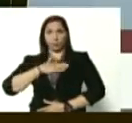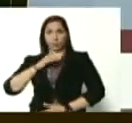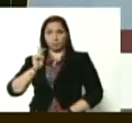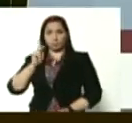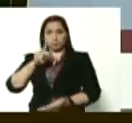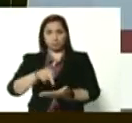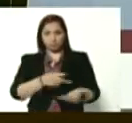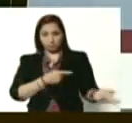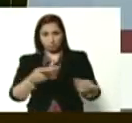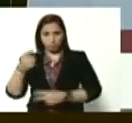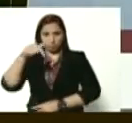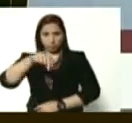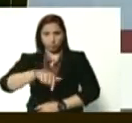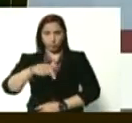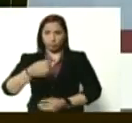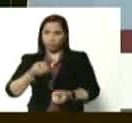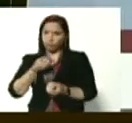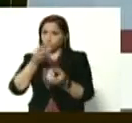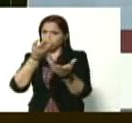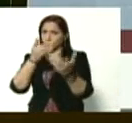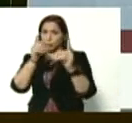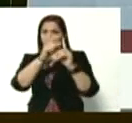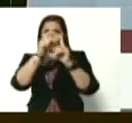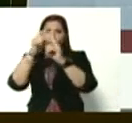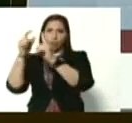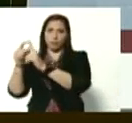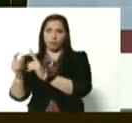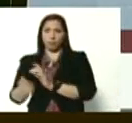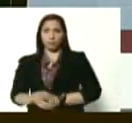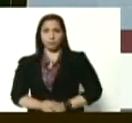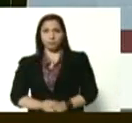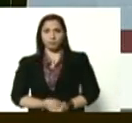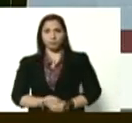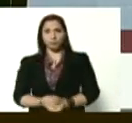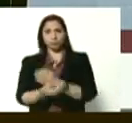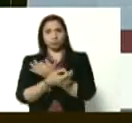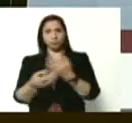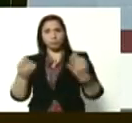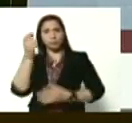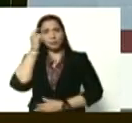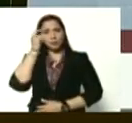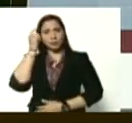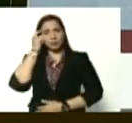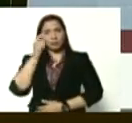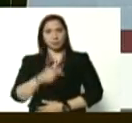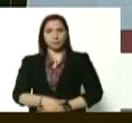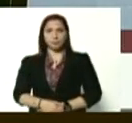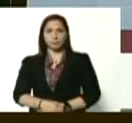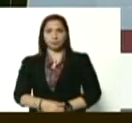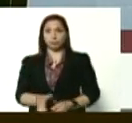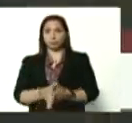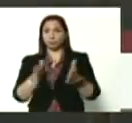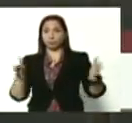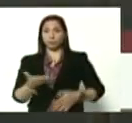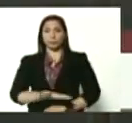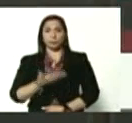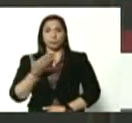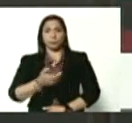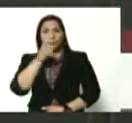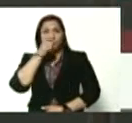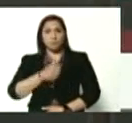y expresar unas palabras en este extraordinario día de gran importancia para el pueblo